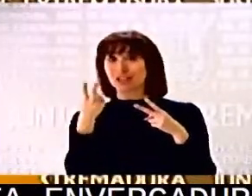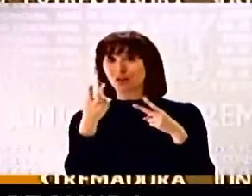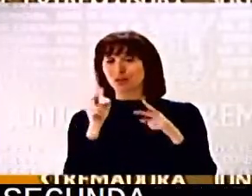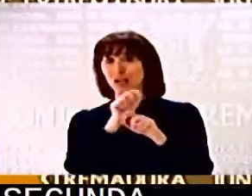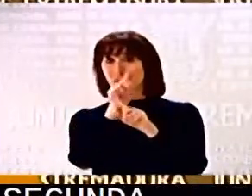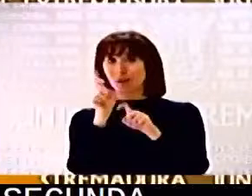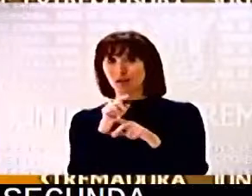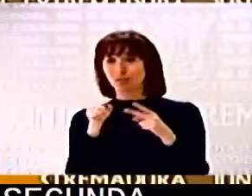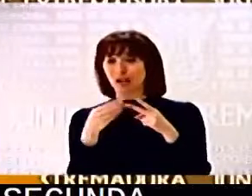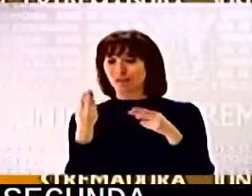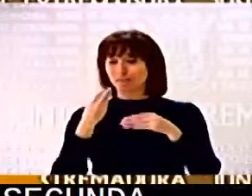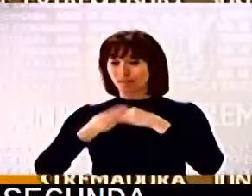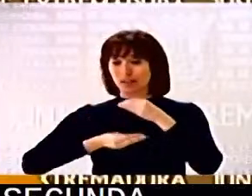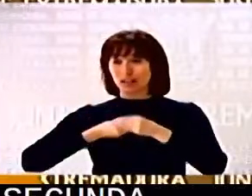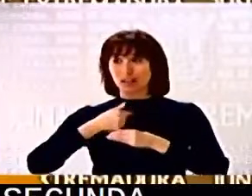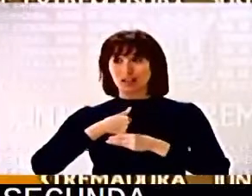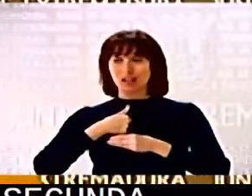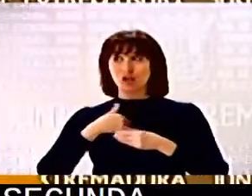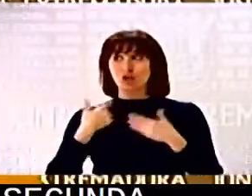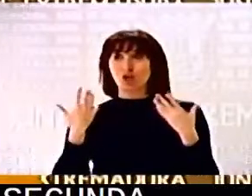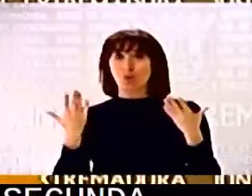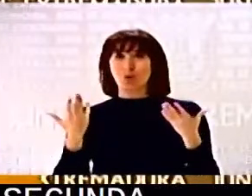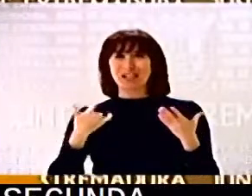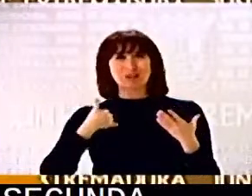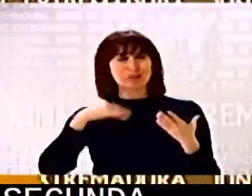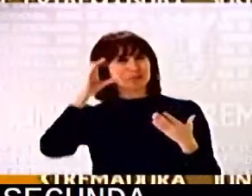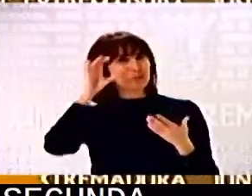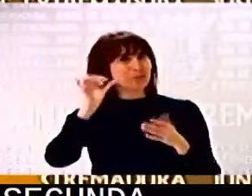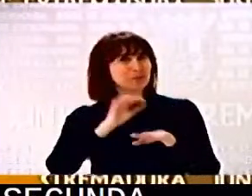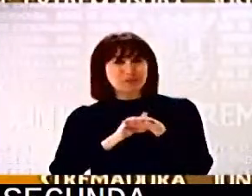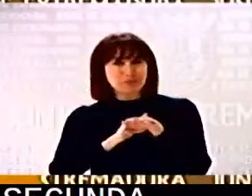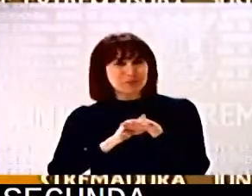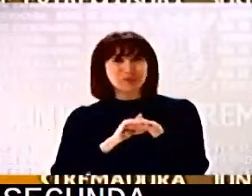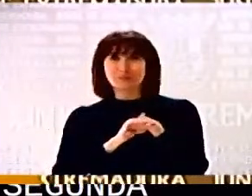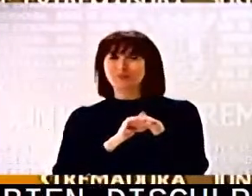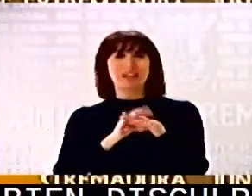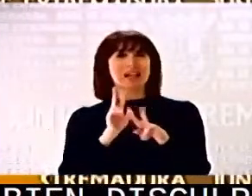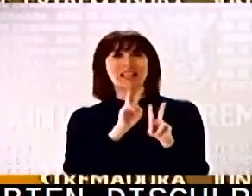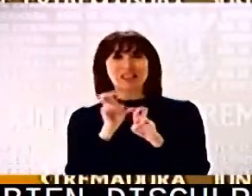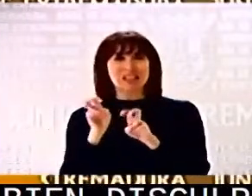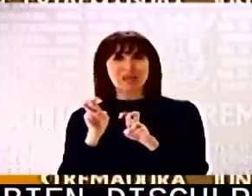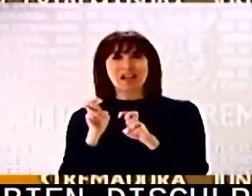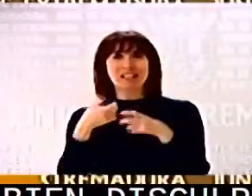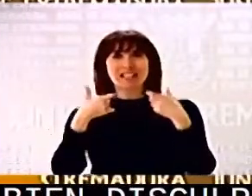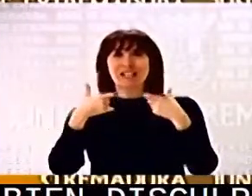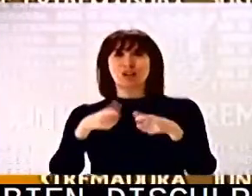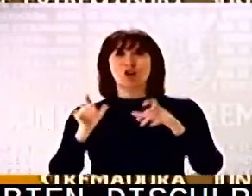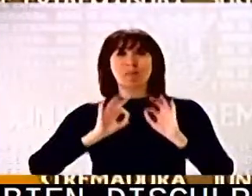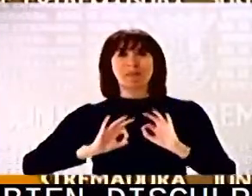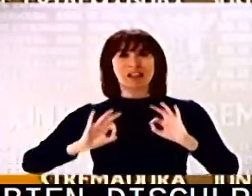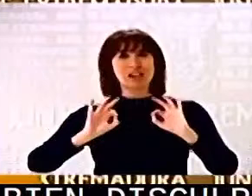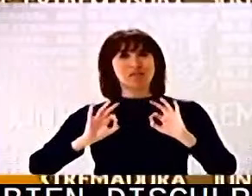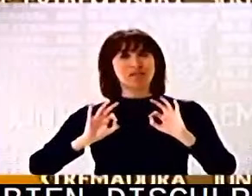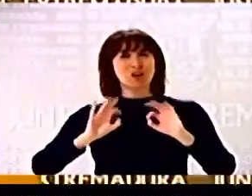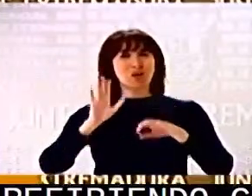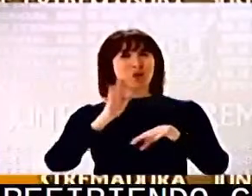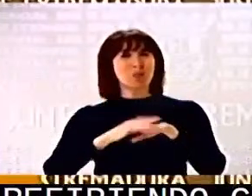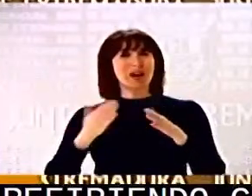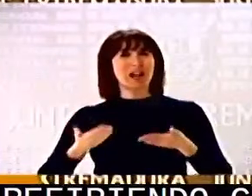que me hacía, no he escuchado bien, disculpad, ¿a qué sector específico se está refiriendo con las